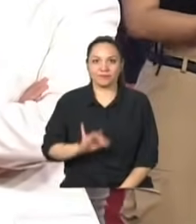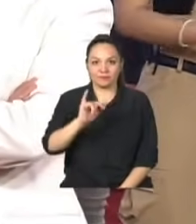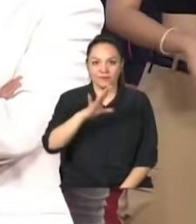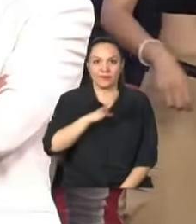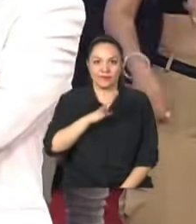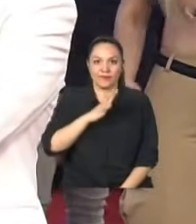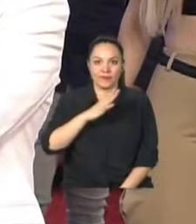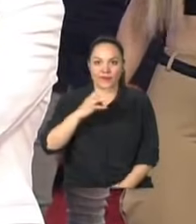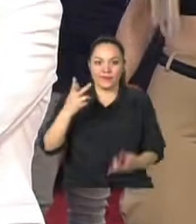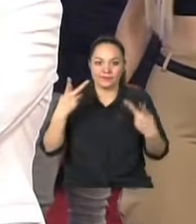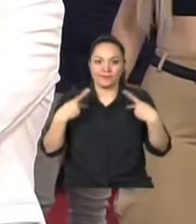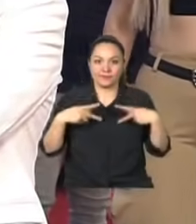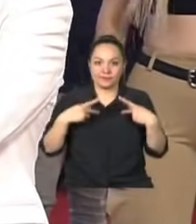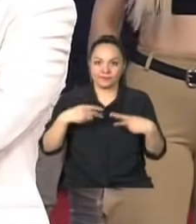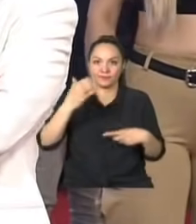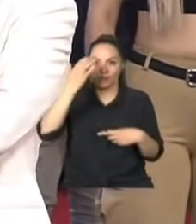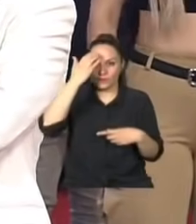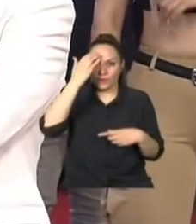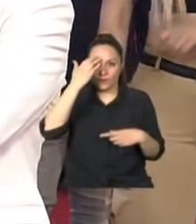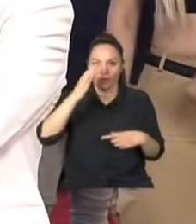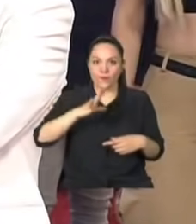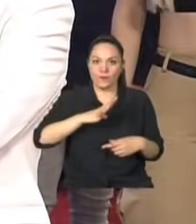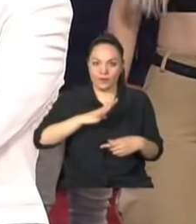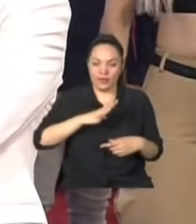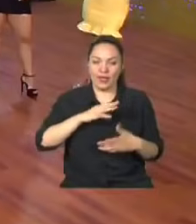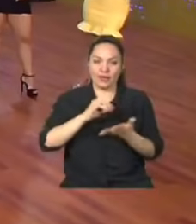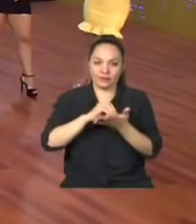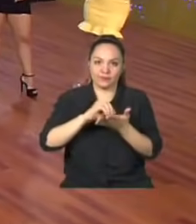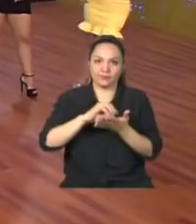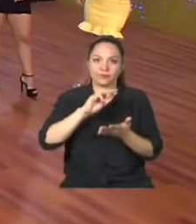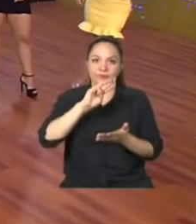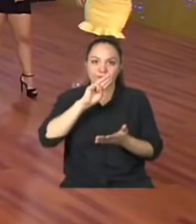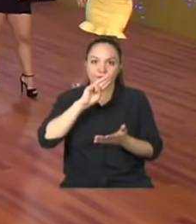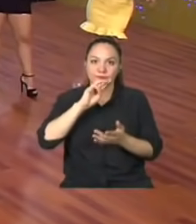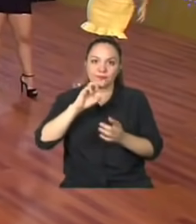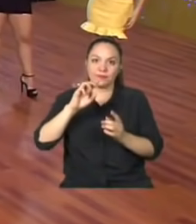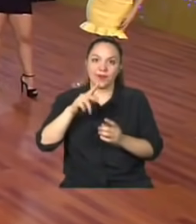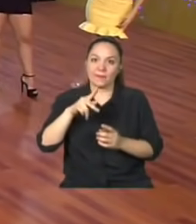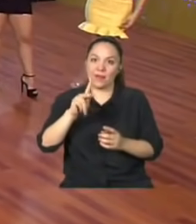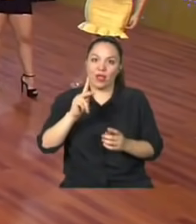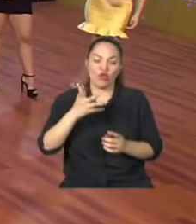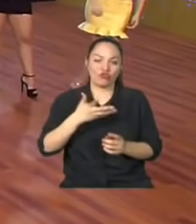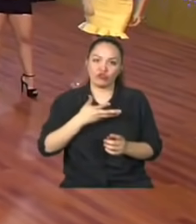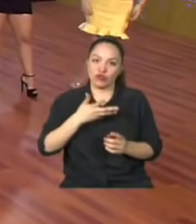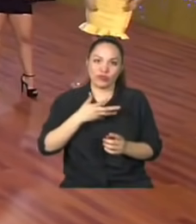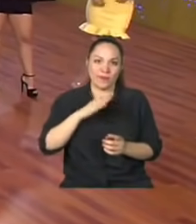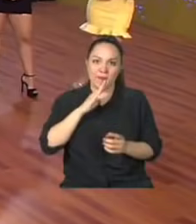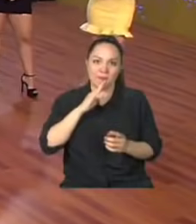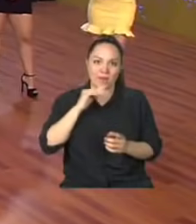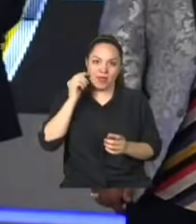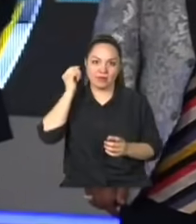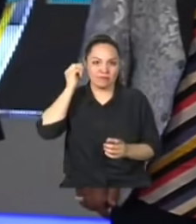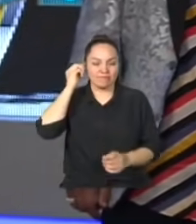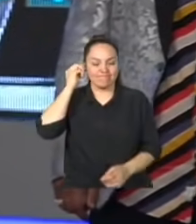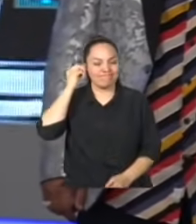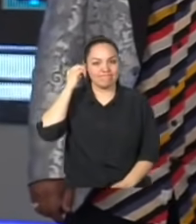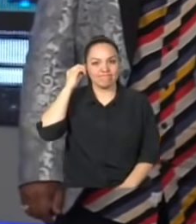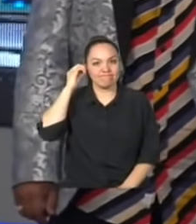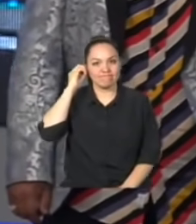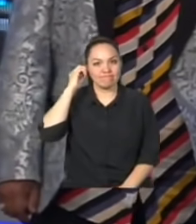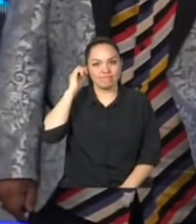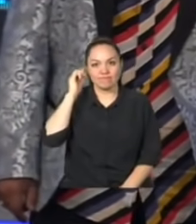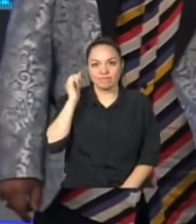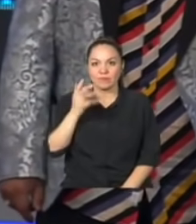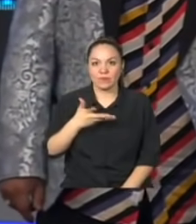que conozco que tienen a su progenitora, pero no tienen madre. No tienen madre porque